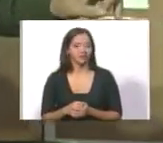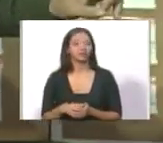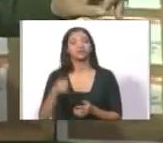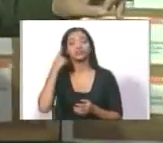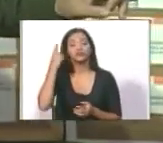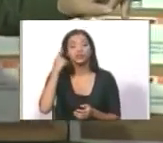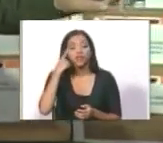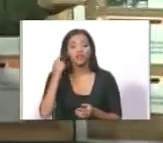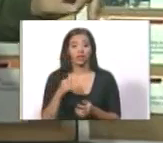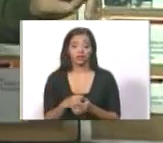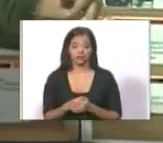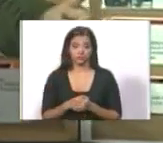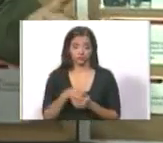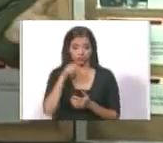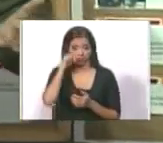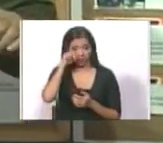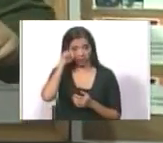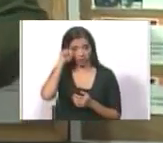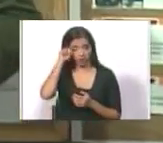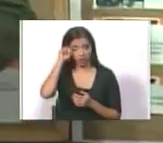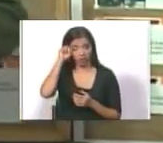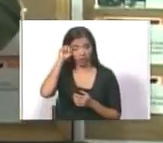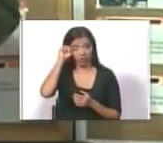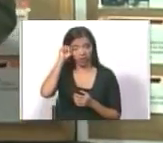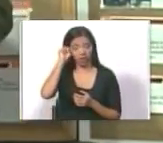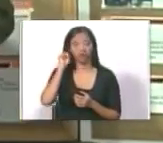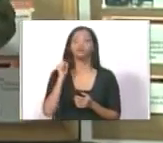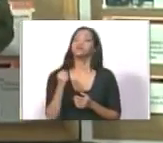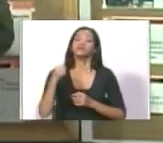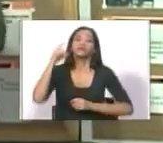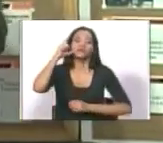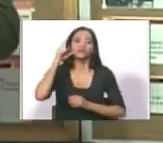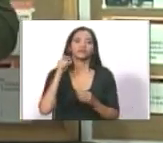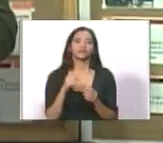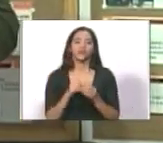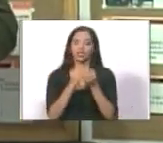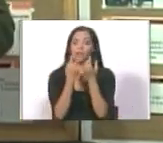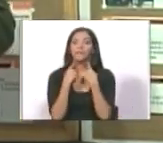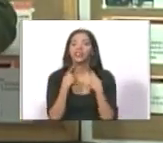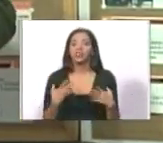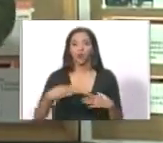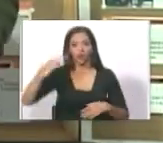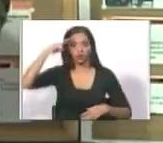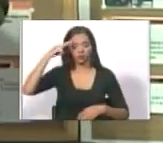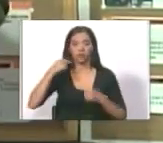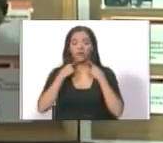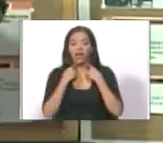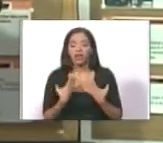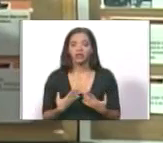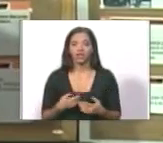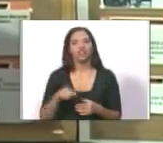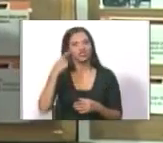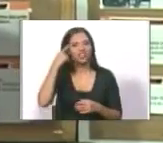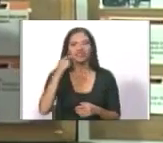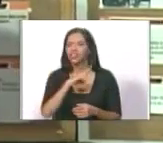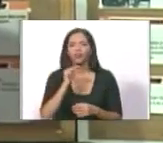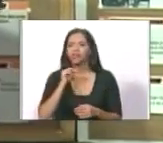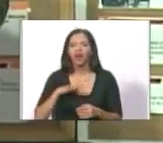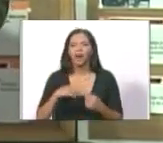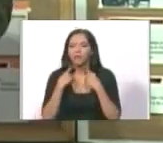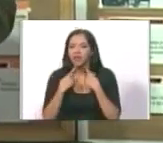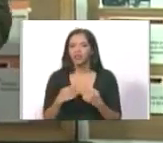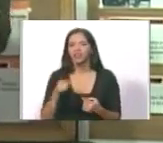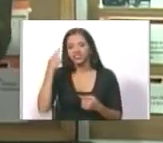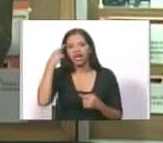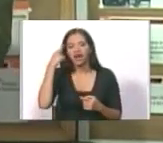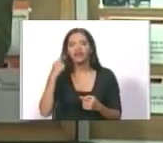sabían. Porque hace días comenzaron, desaparecido un general, desaparecido un coronel. Ellos saben que no estaban desaparecidos. Ellos